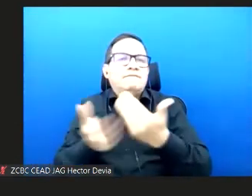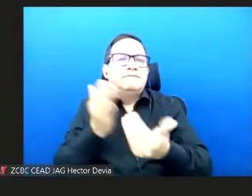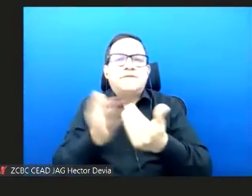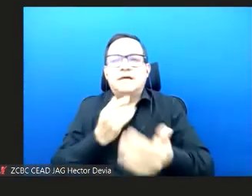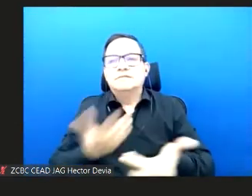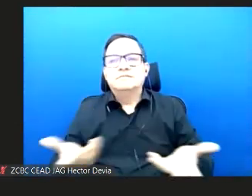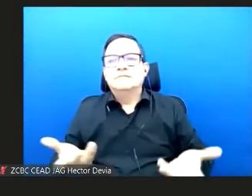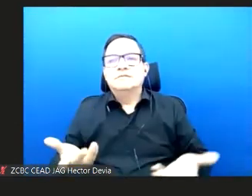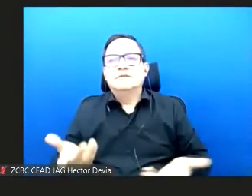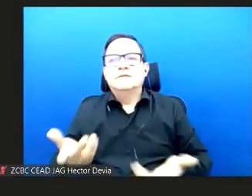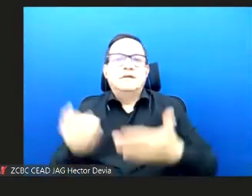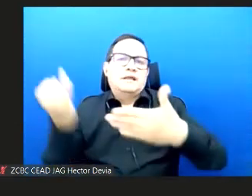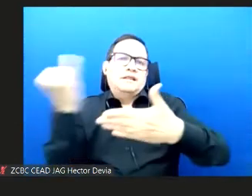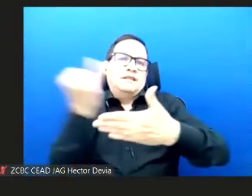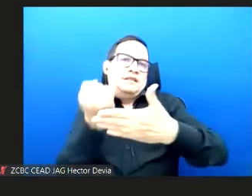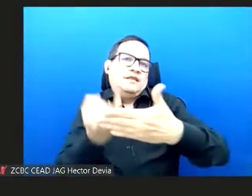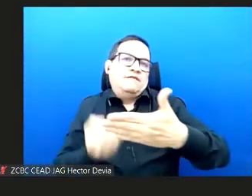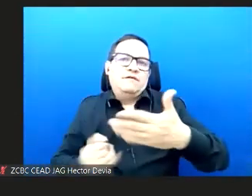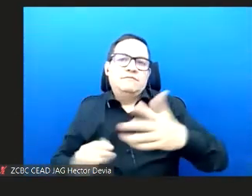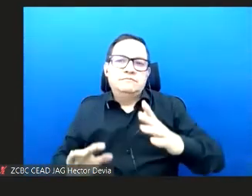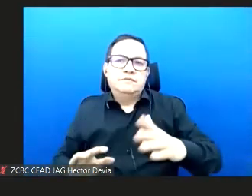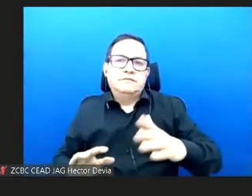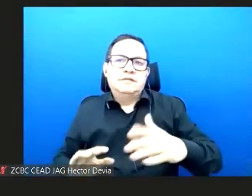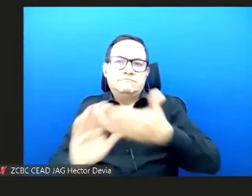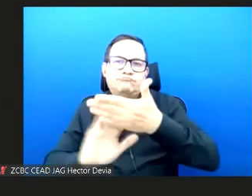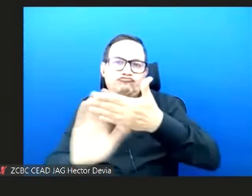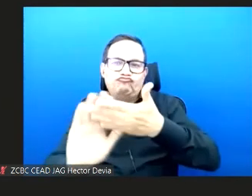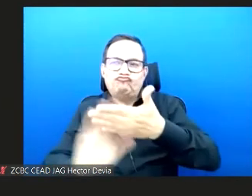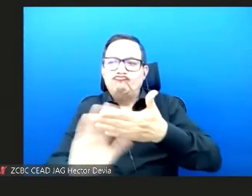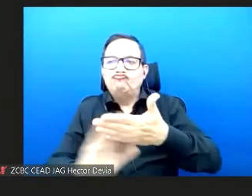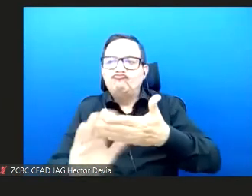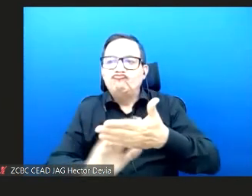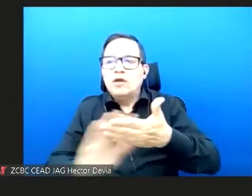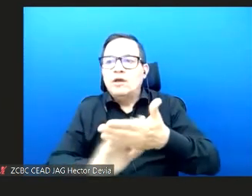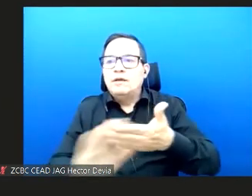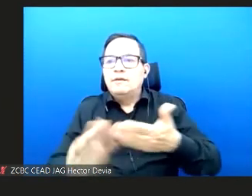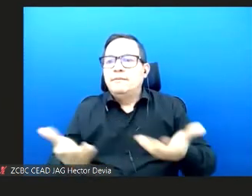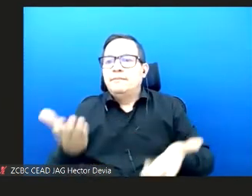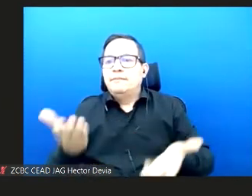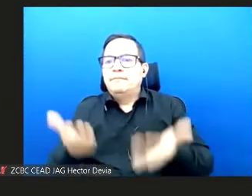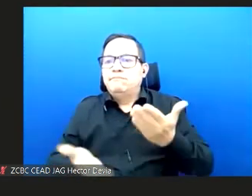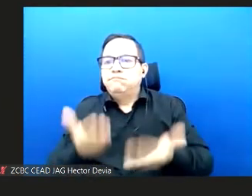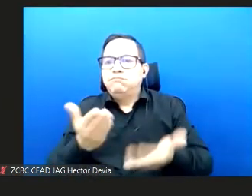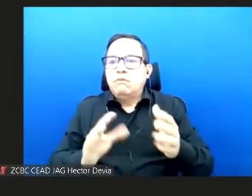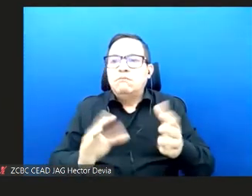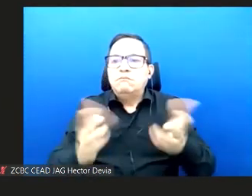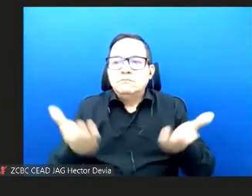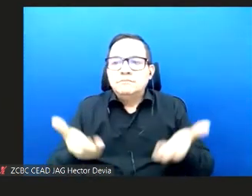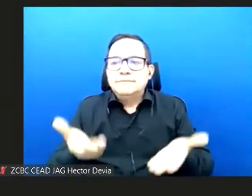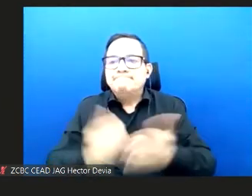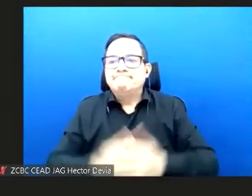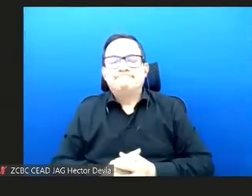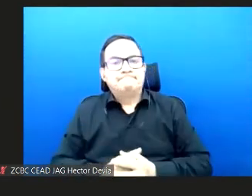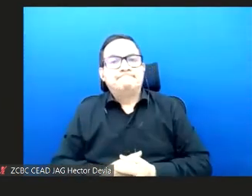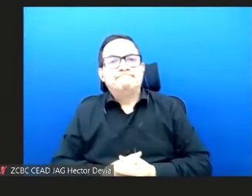señalar o, como diríamos, sombrear el conjunto A y el conjunto B, ¿no?